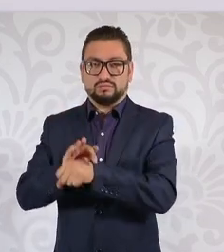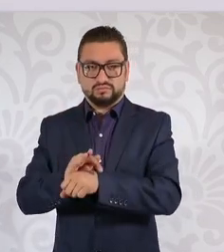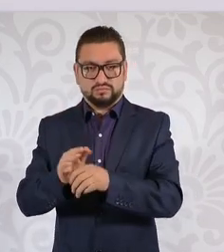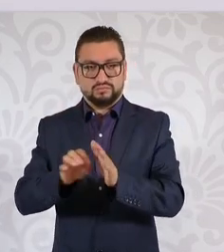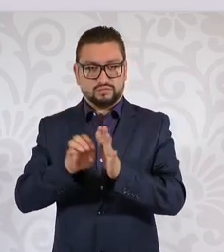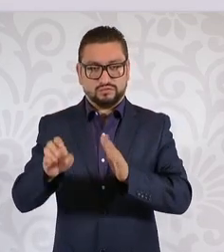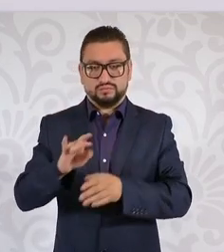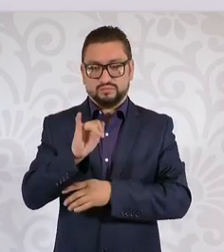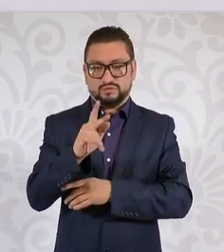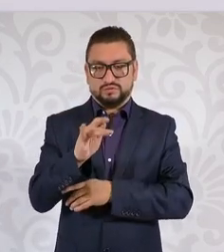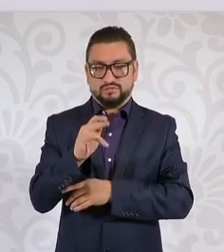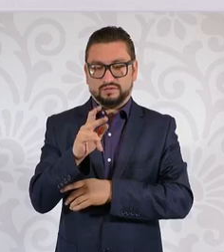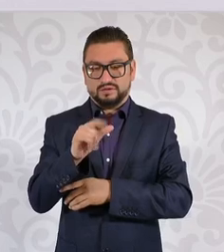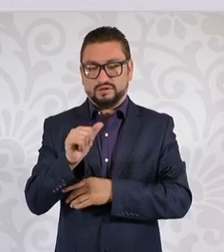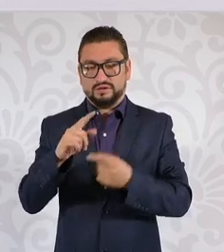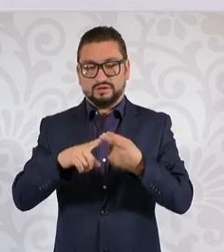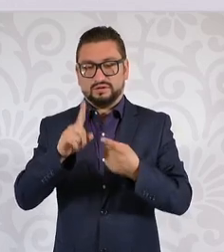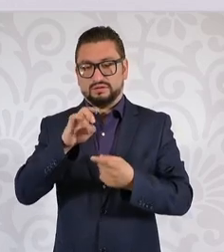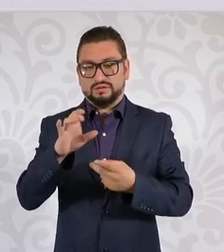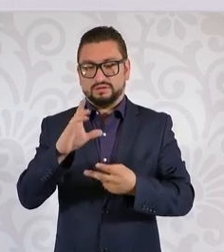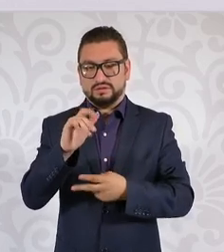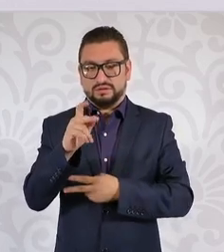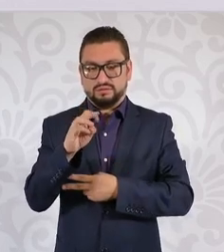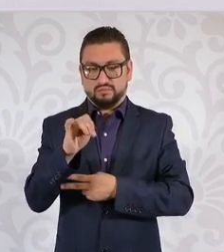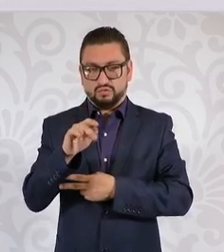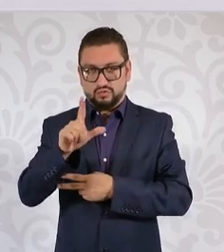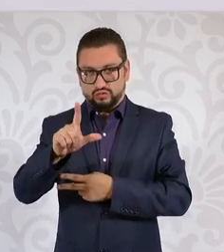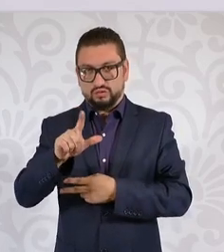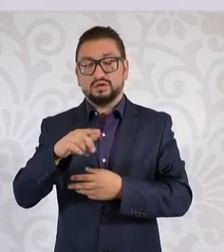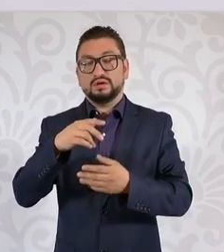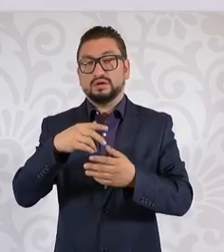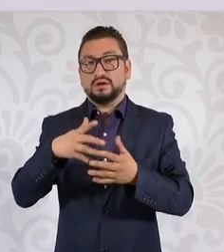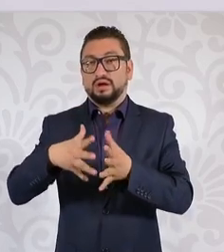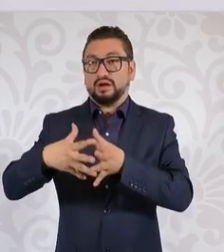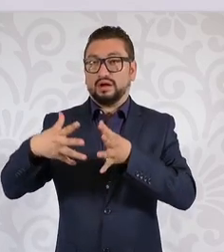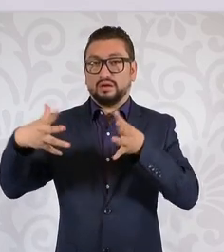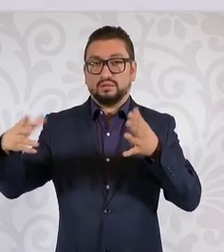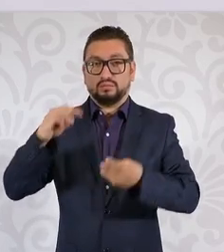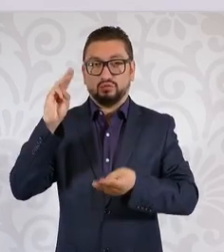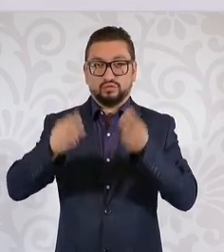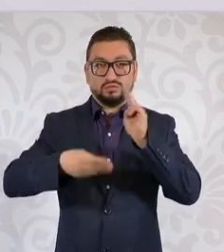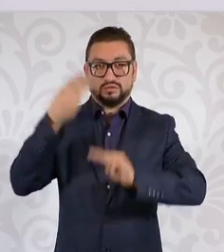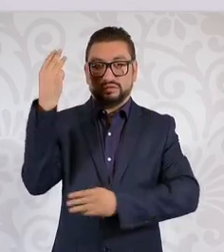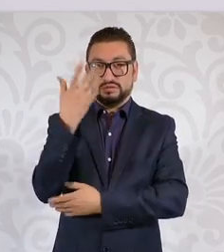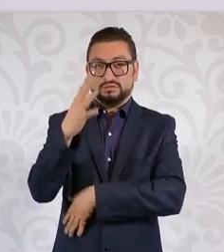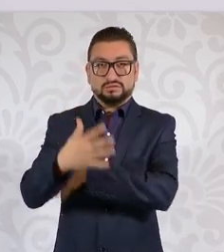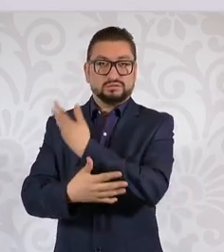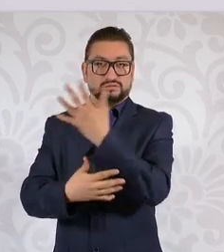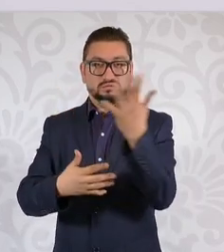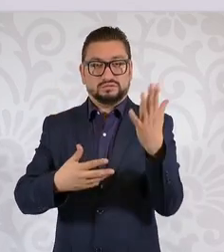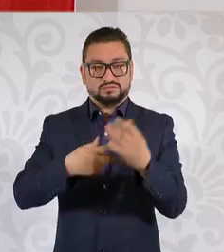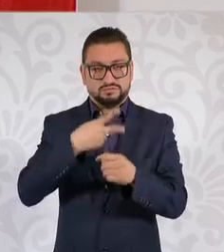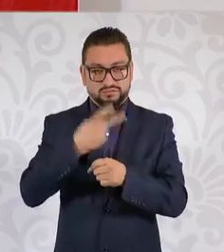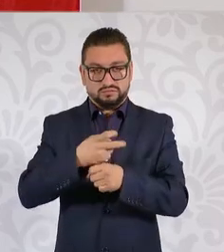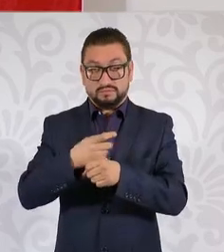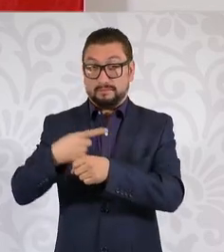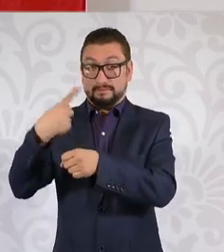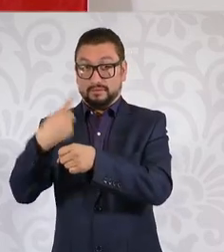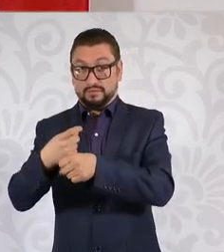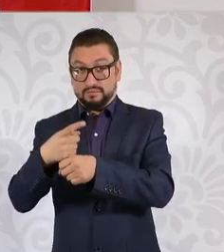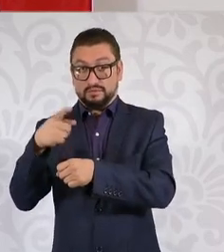de la biosfera de Calakmul ya es la segunda reserva mundial de selva baja después de el